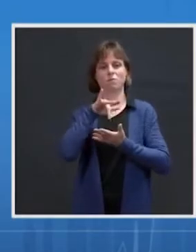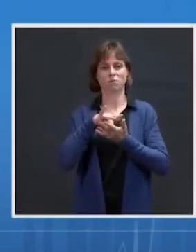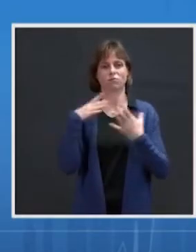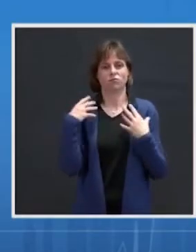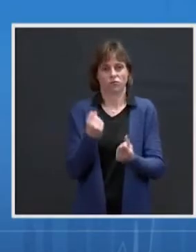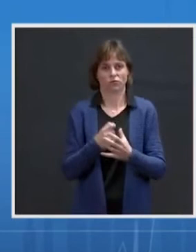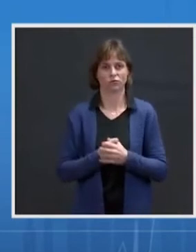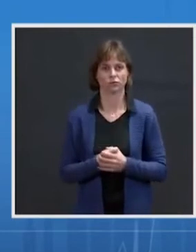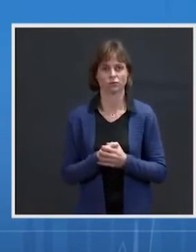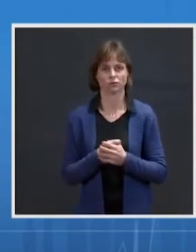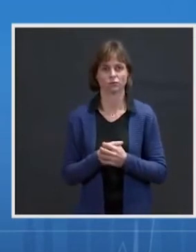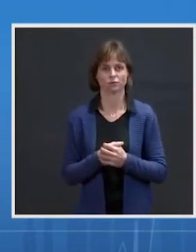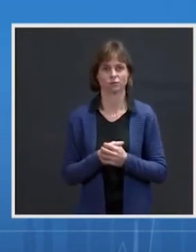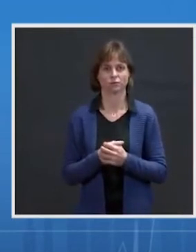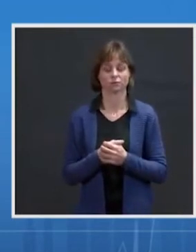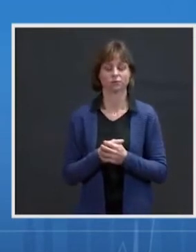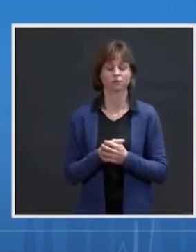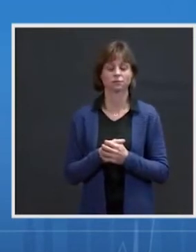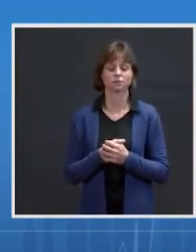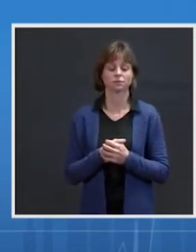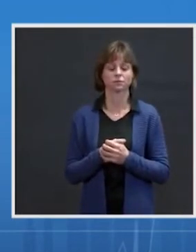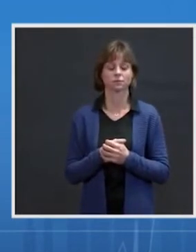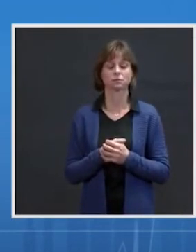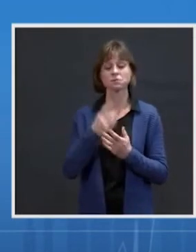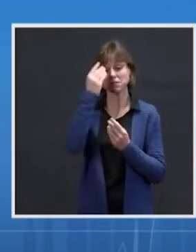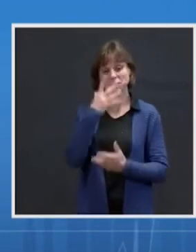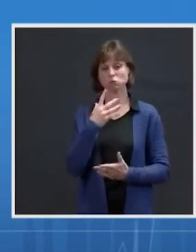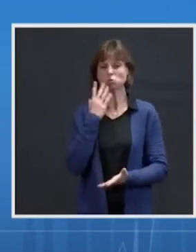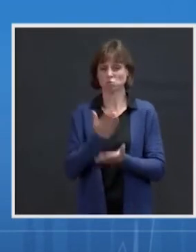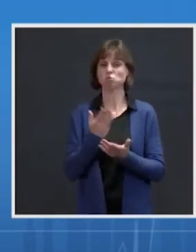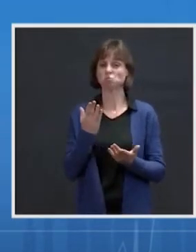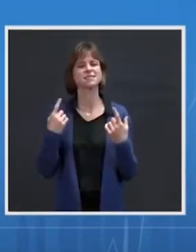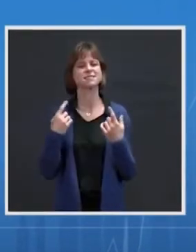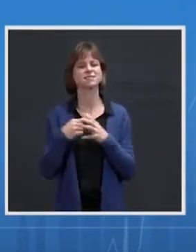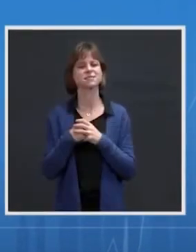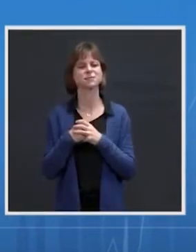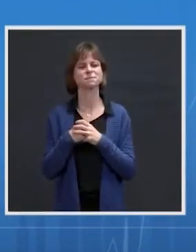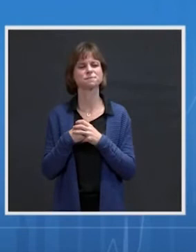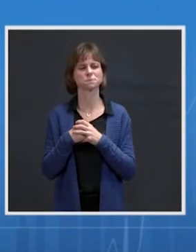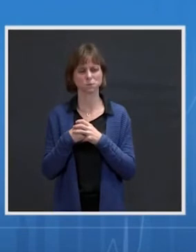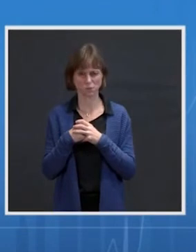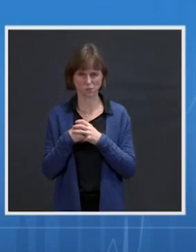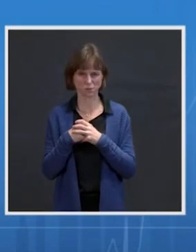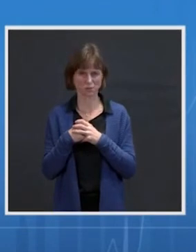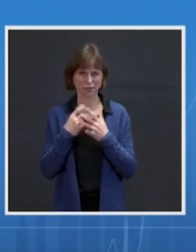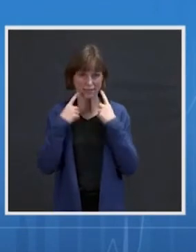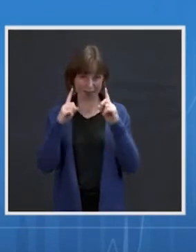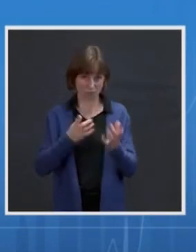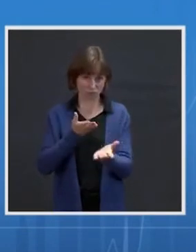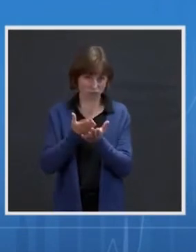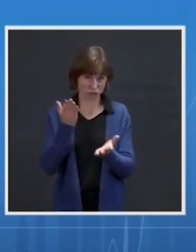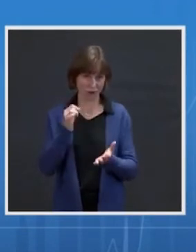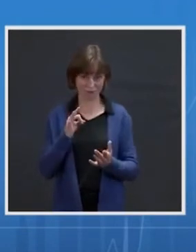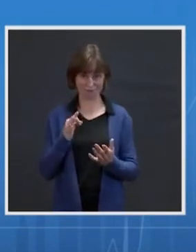doctor anthony fauci principal asesor de la casa blanca en la lucha contra el coronavirus dijo este miércoles que estudios realizados por científicos